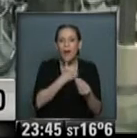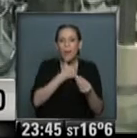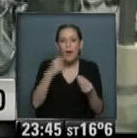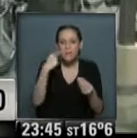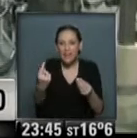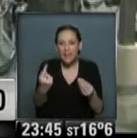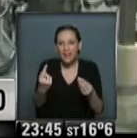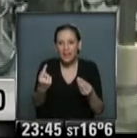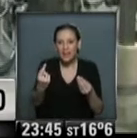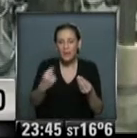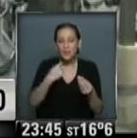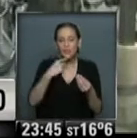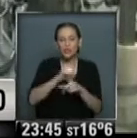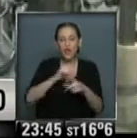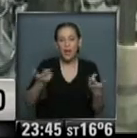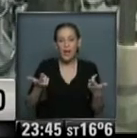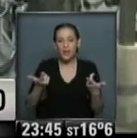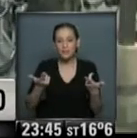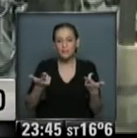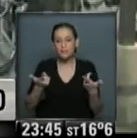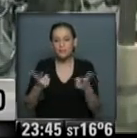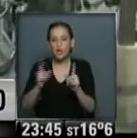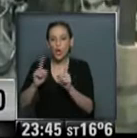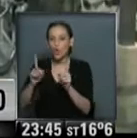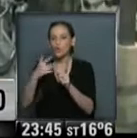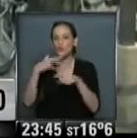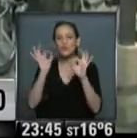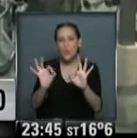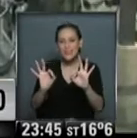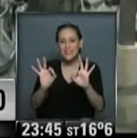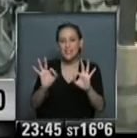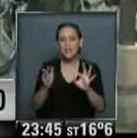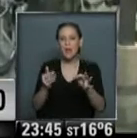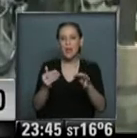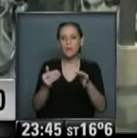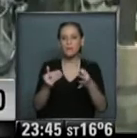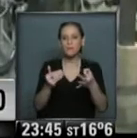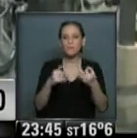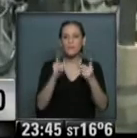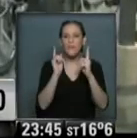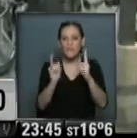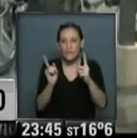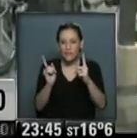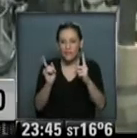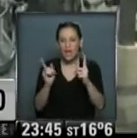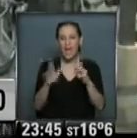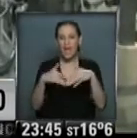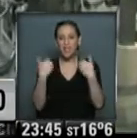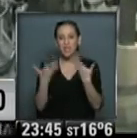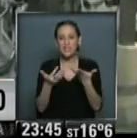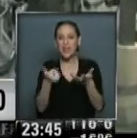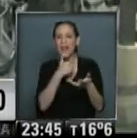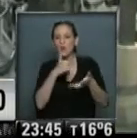porque claro, la gravedad no es suficiente como para traerla sin ningún lado. Entonces él empuja el agua